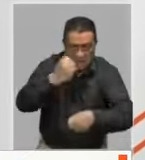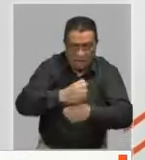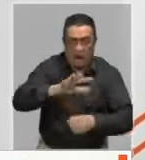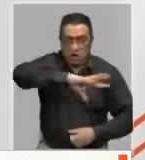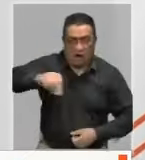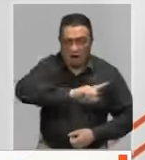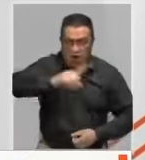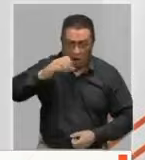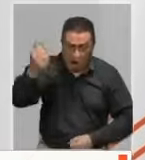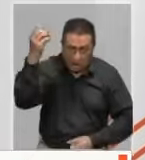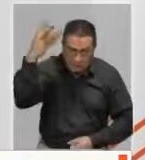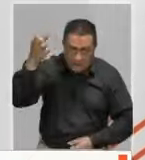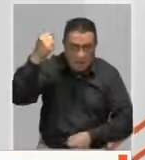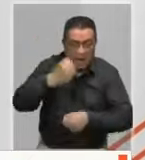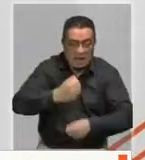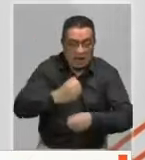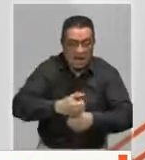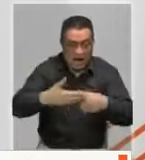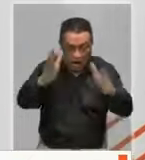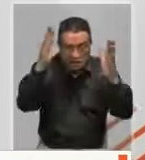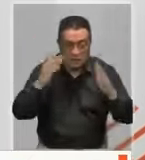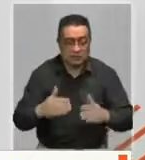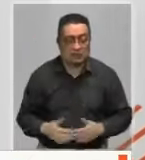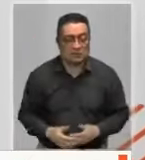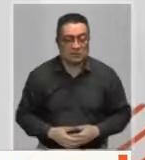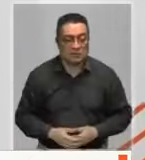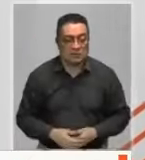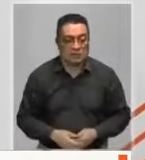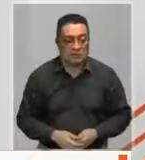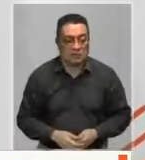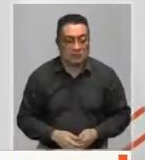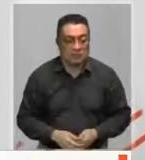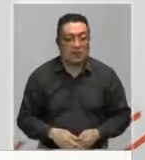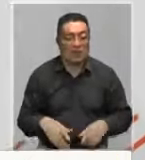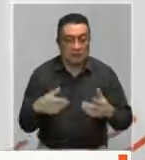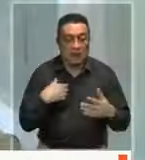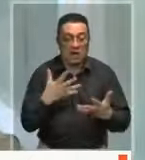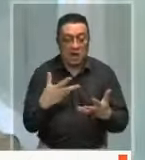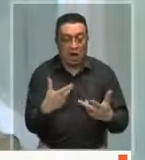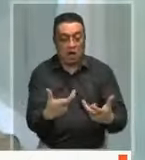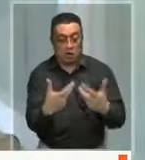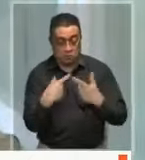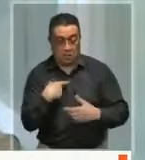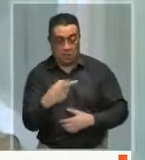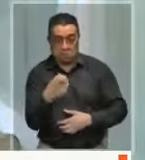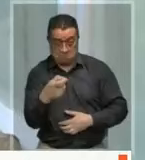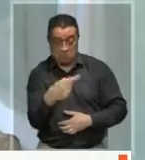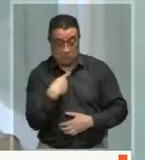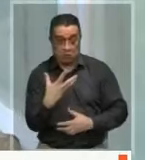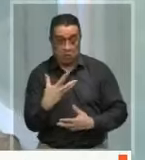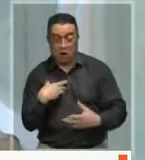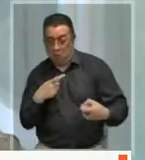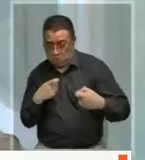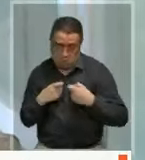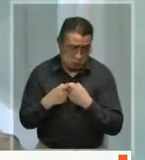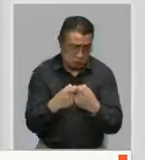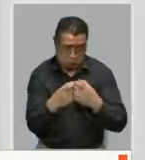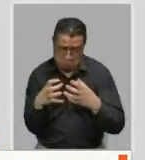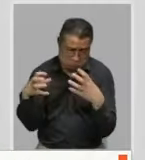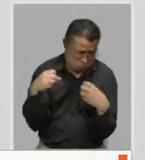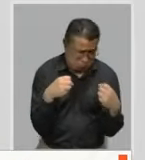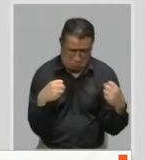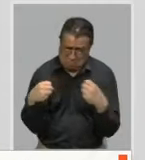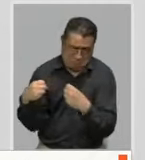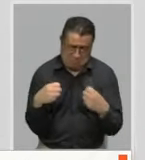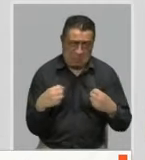robar. Y los otros dos, uno se me llevó la bicicleta. Me intentó como intimidar de que me diera un tiro y ahí forcejeamos.